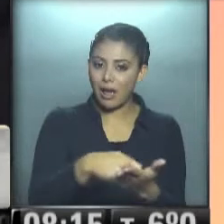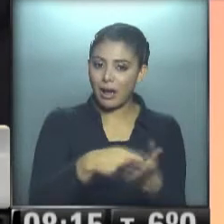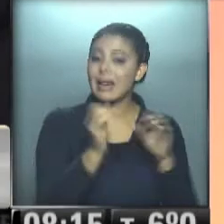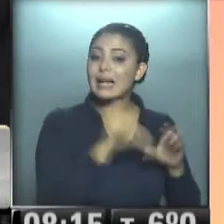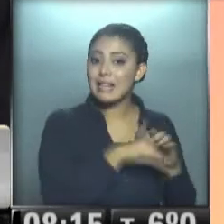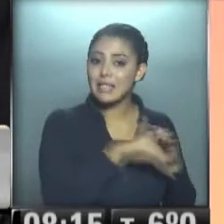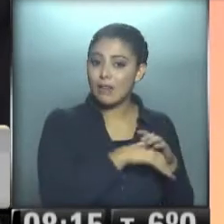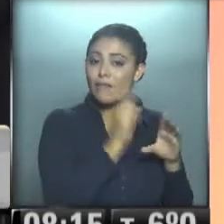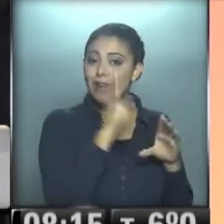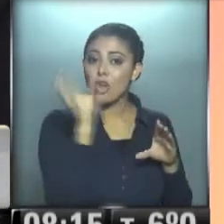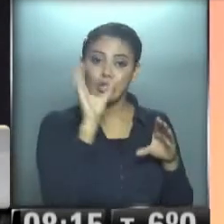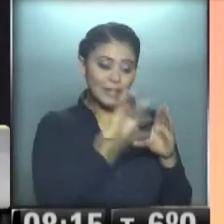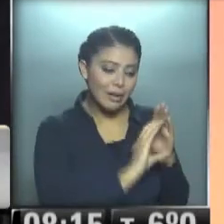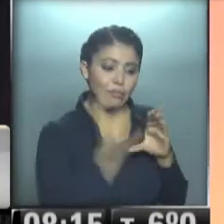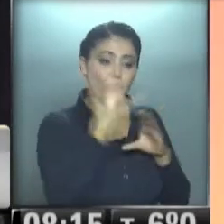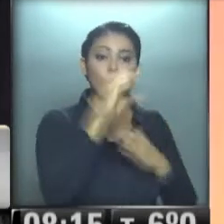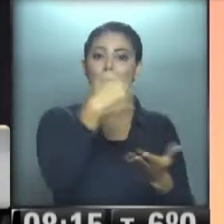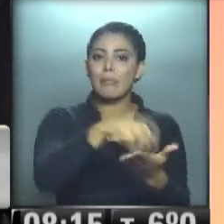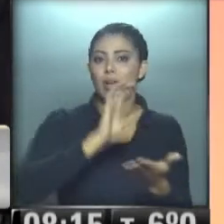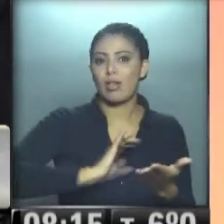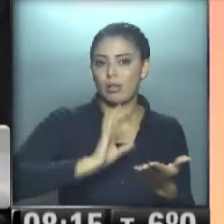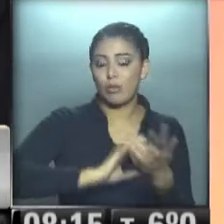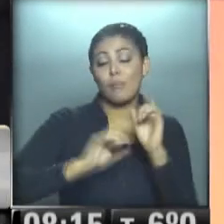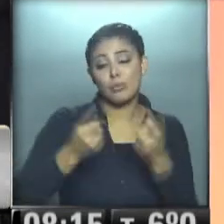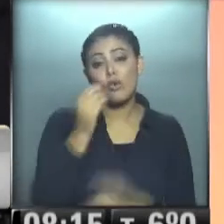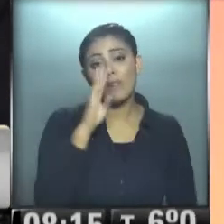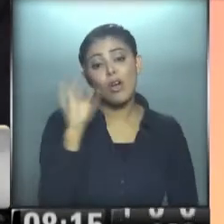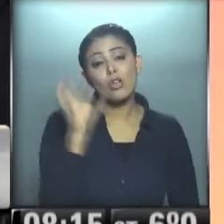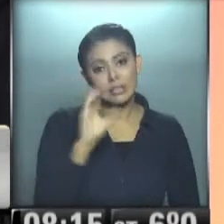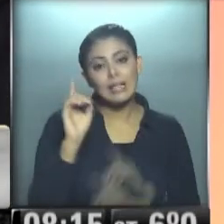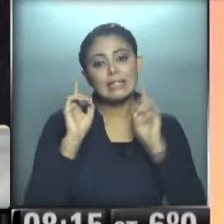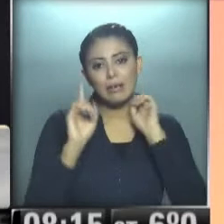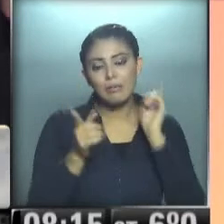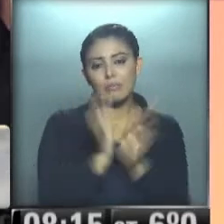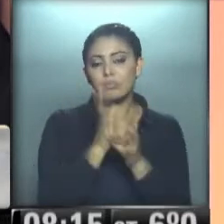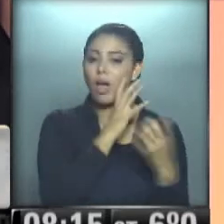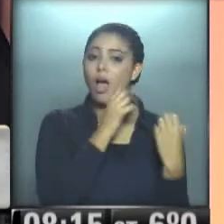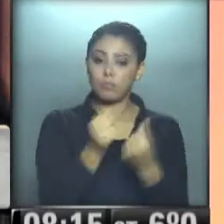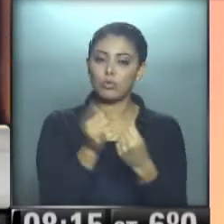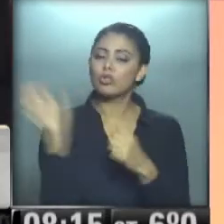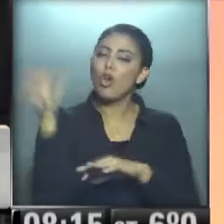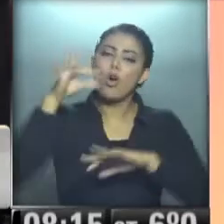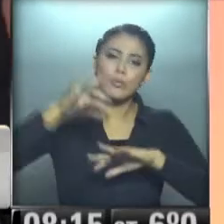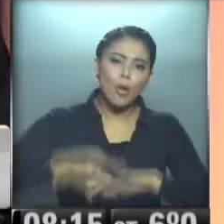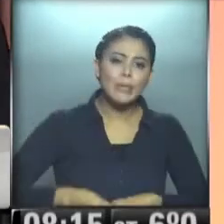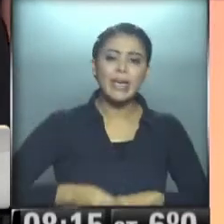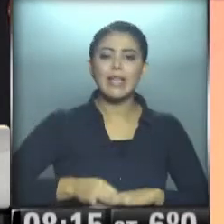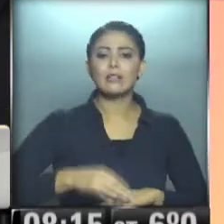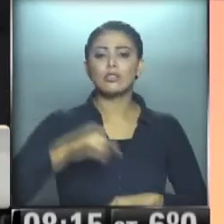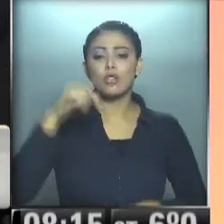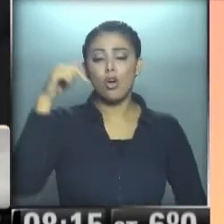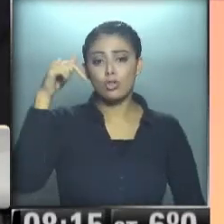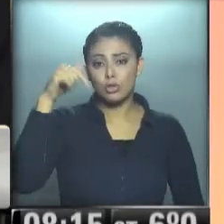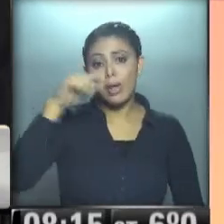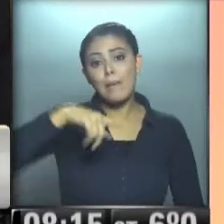reservas del banco central con lo cual está también el banco central sino un buen colchón para que estos compromisos los que va a tener en